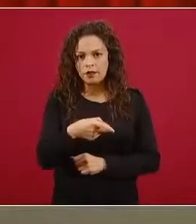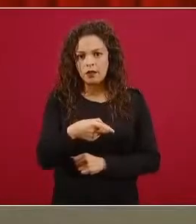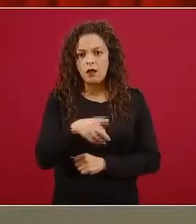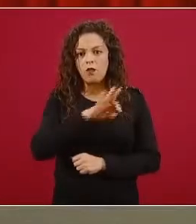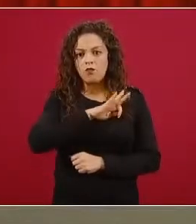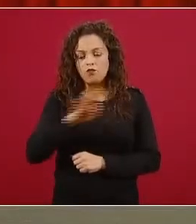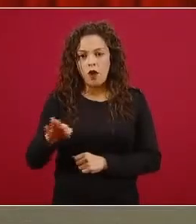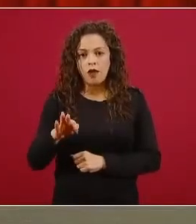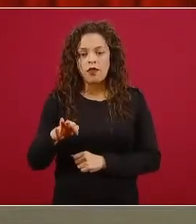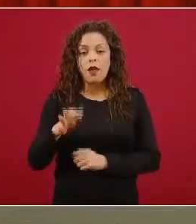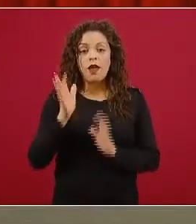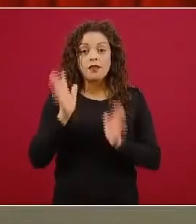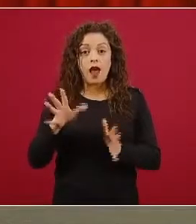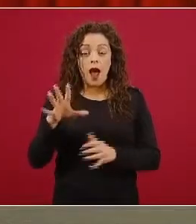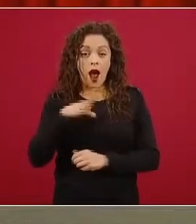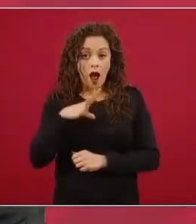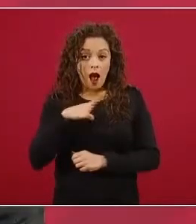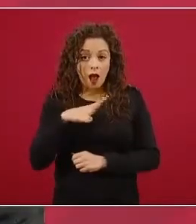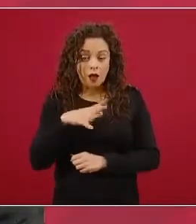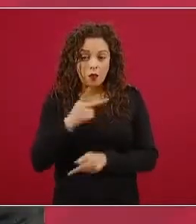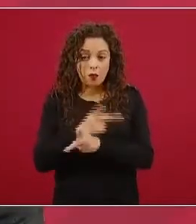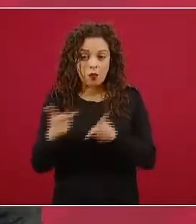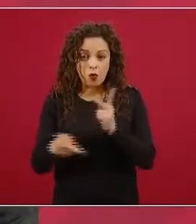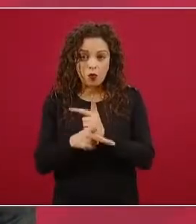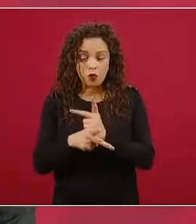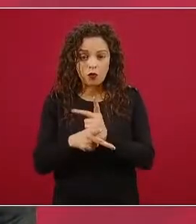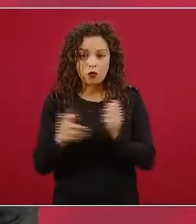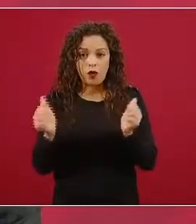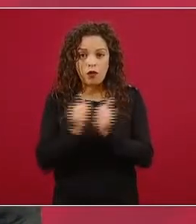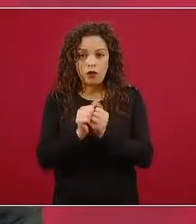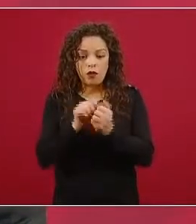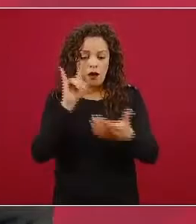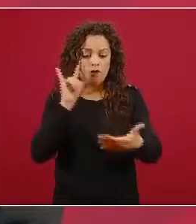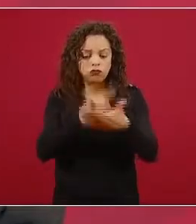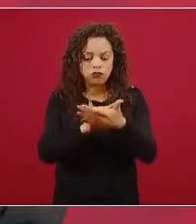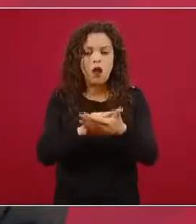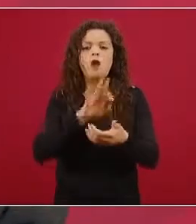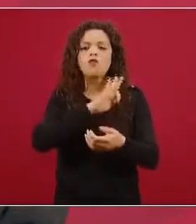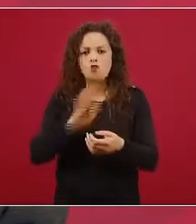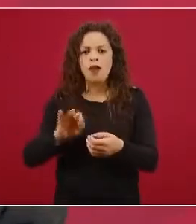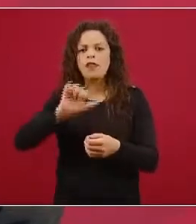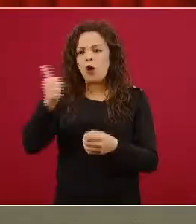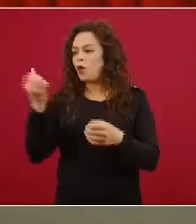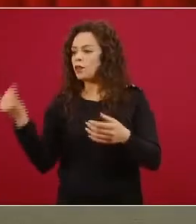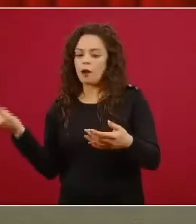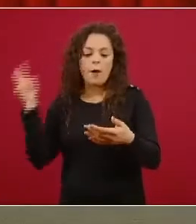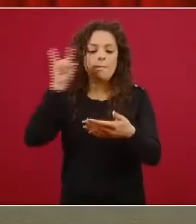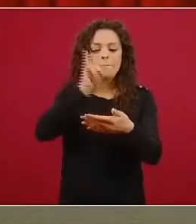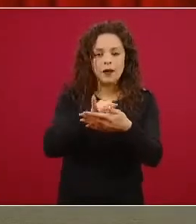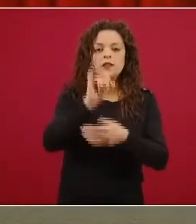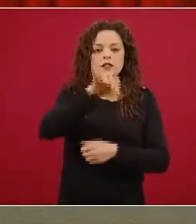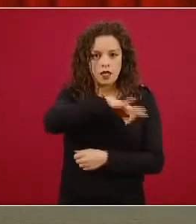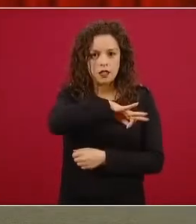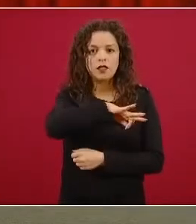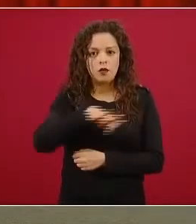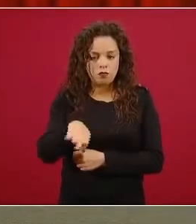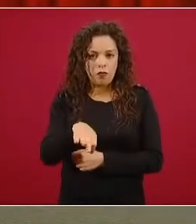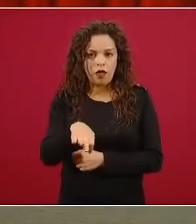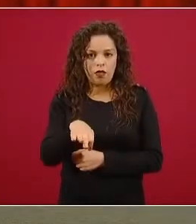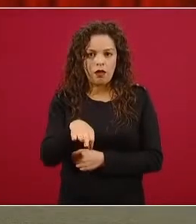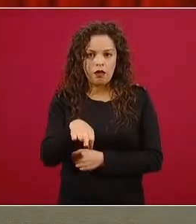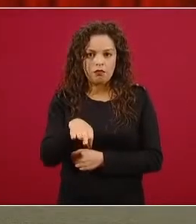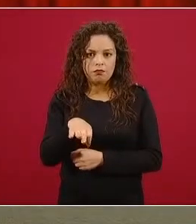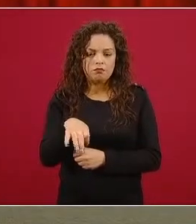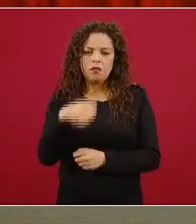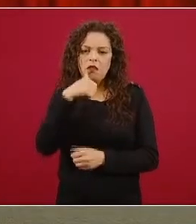etiquetas, es decir, quizá hay productos que ya tienen su etiqueta comercial y se les puede poner encima una pegatina,